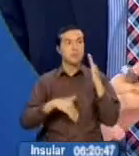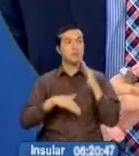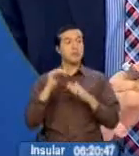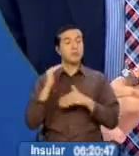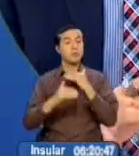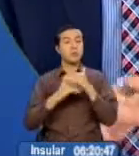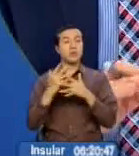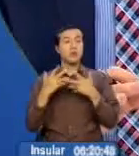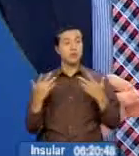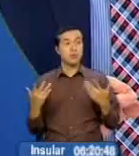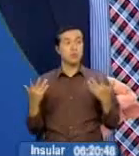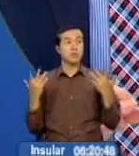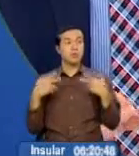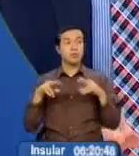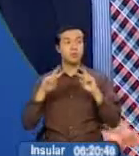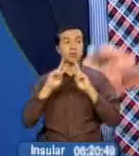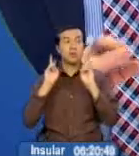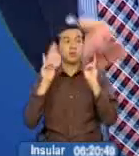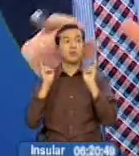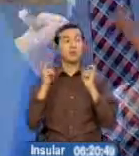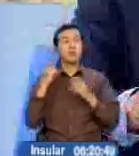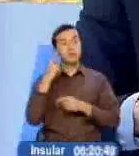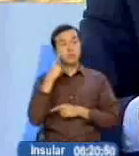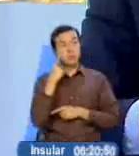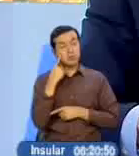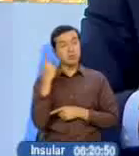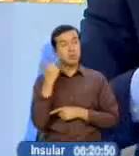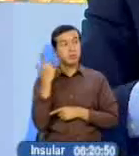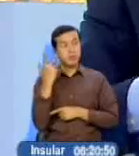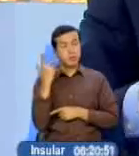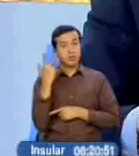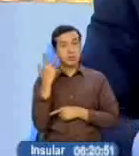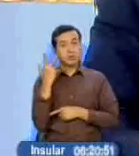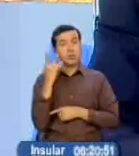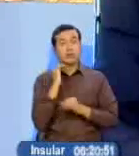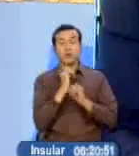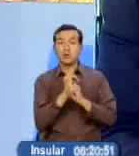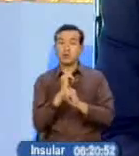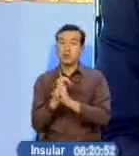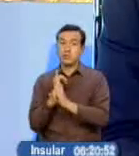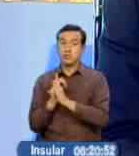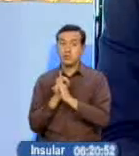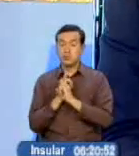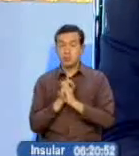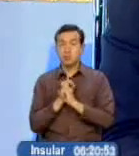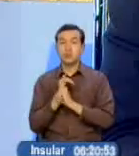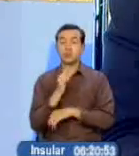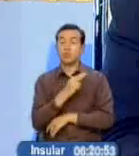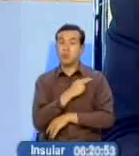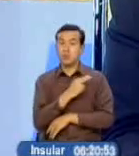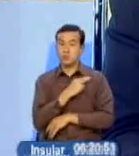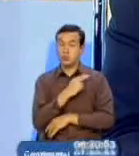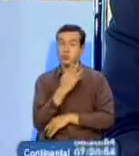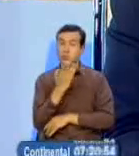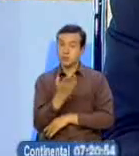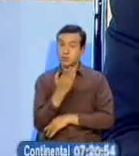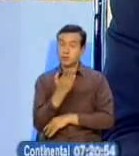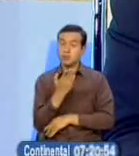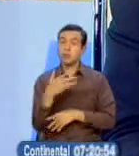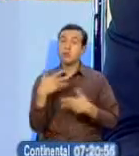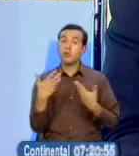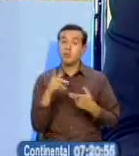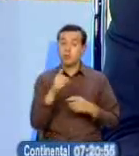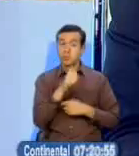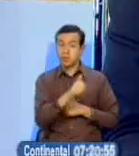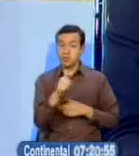del proceso, al tema de la viabilidad y de la institucionalidad de la universidad, que los